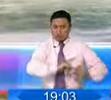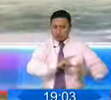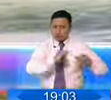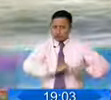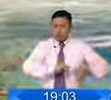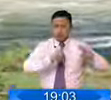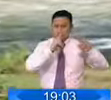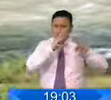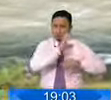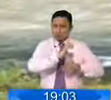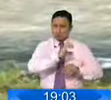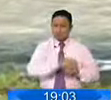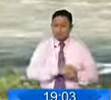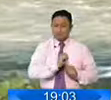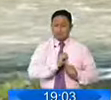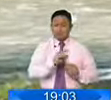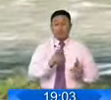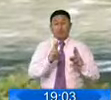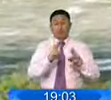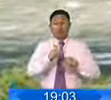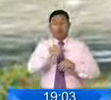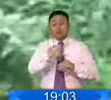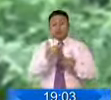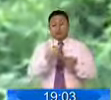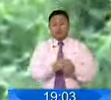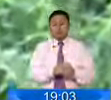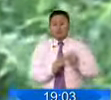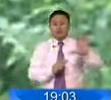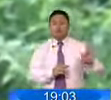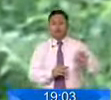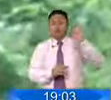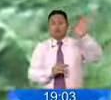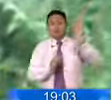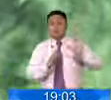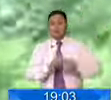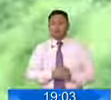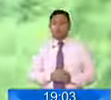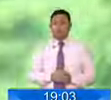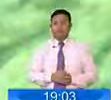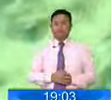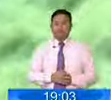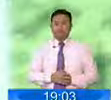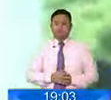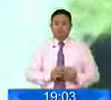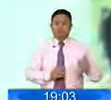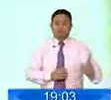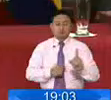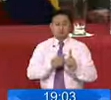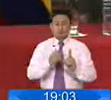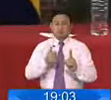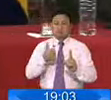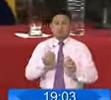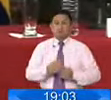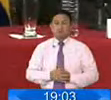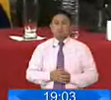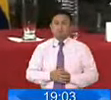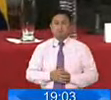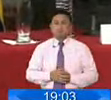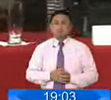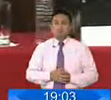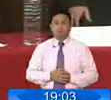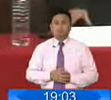continúa. Esperan que en las próximas horas el caso y La Quiche tenga un feliz término y aparezca sano y salvo. En Quito